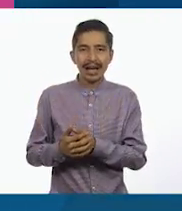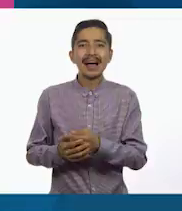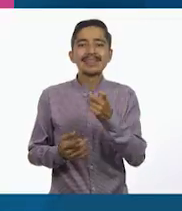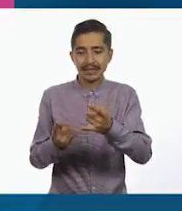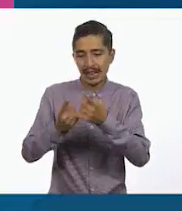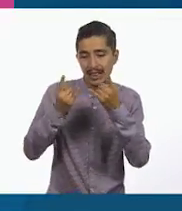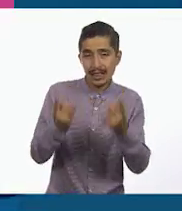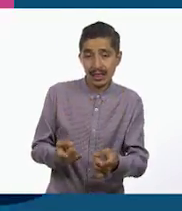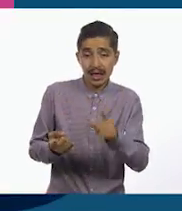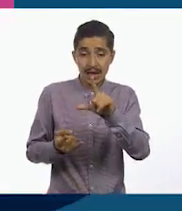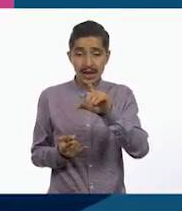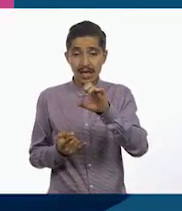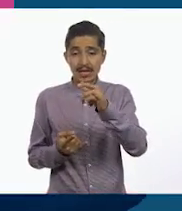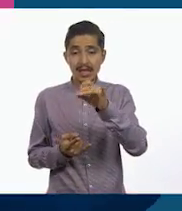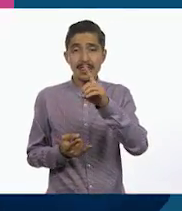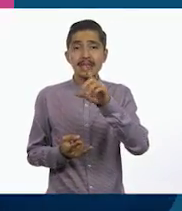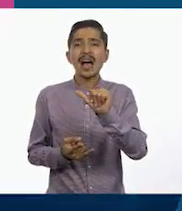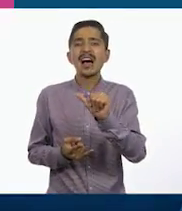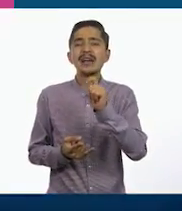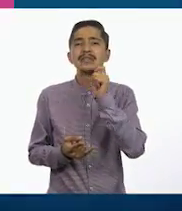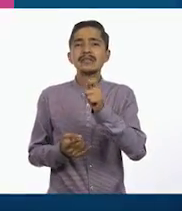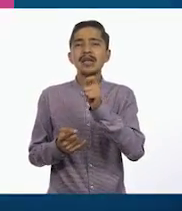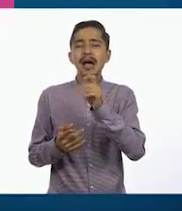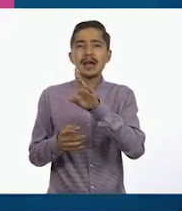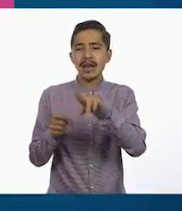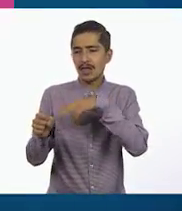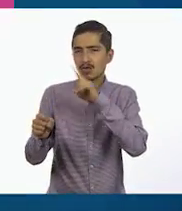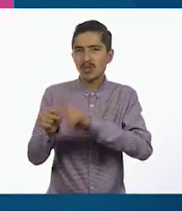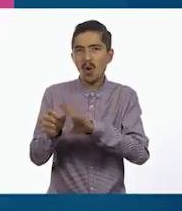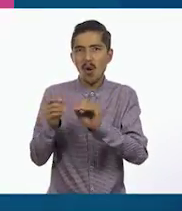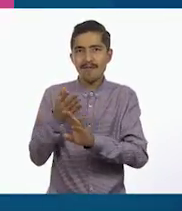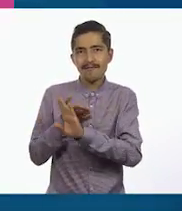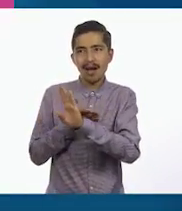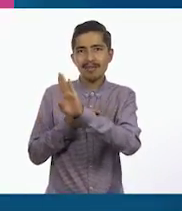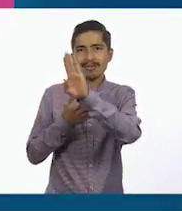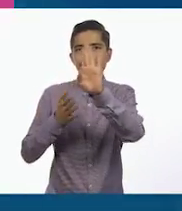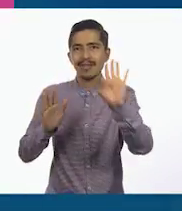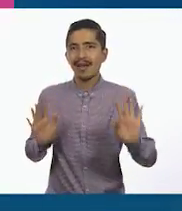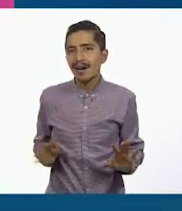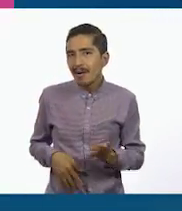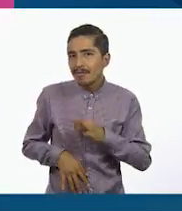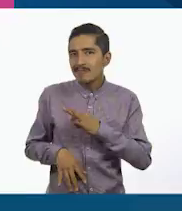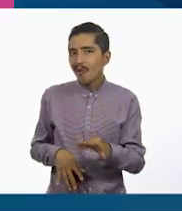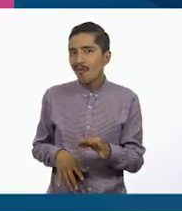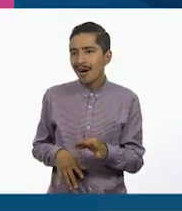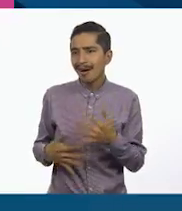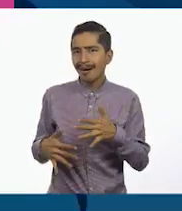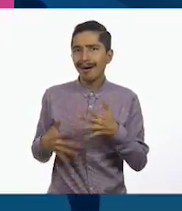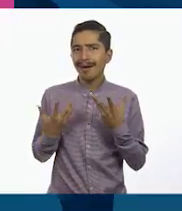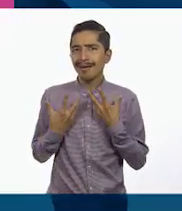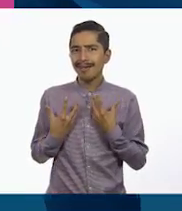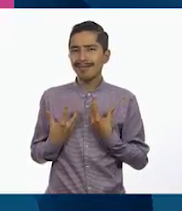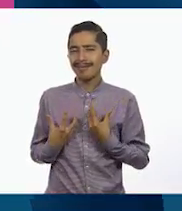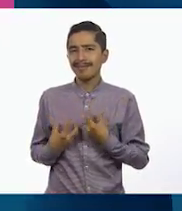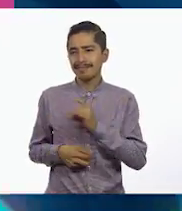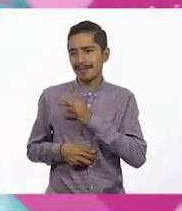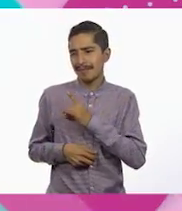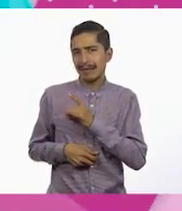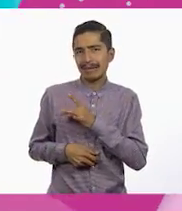contener algunos elementos sobrenaturales o fantasmagóricos. ¡Uy, qué